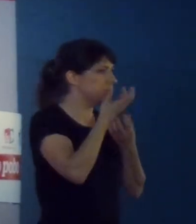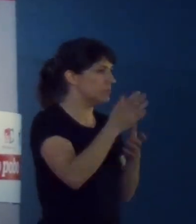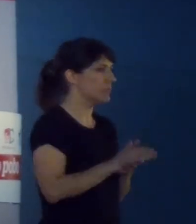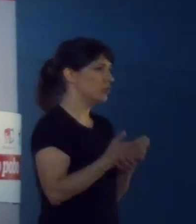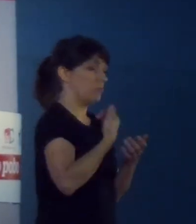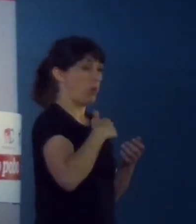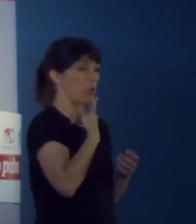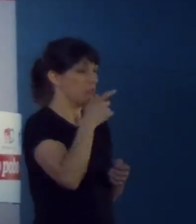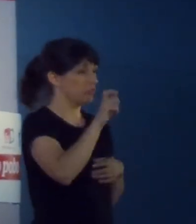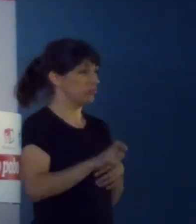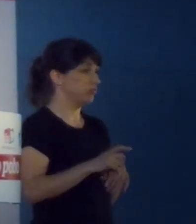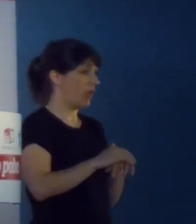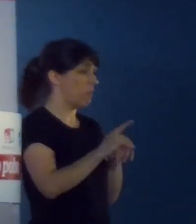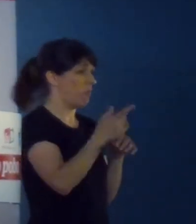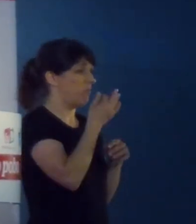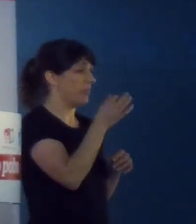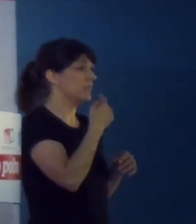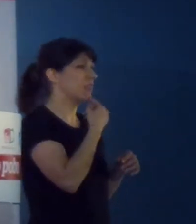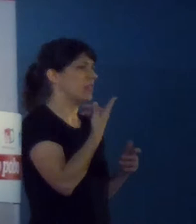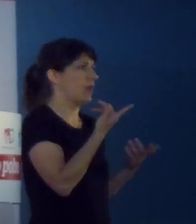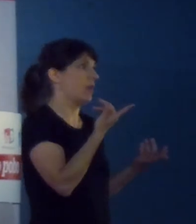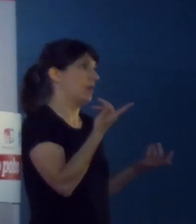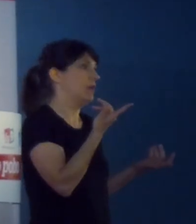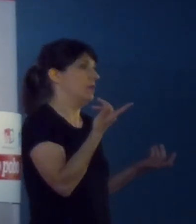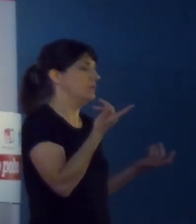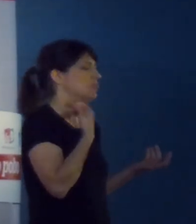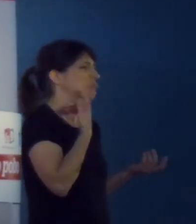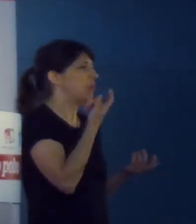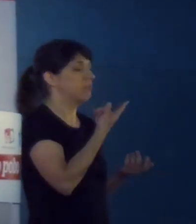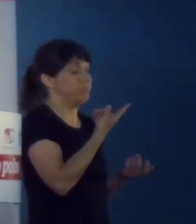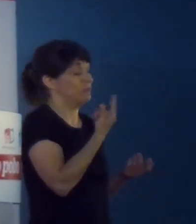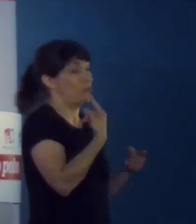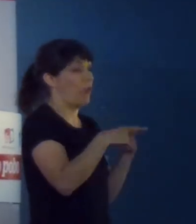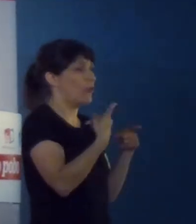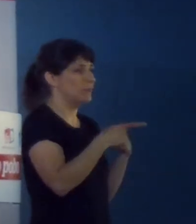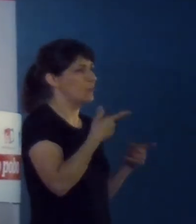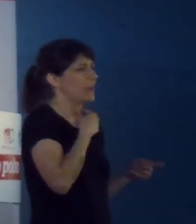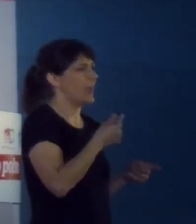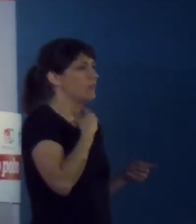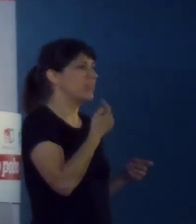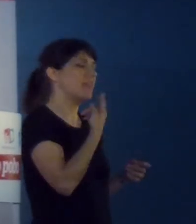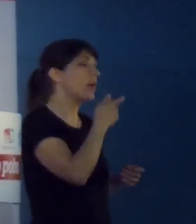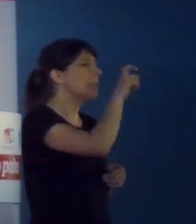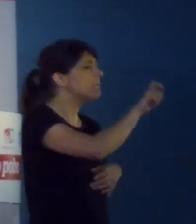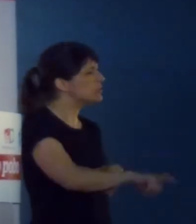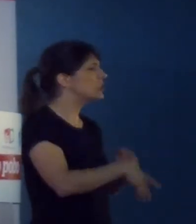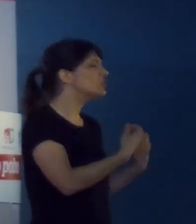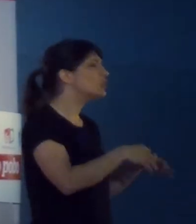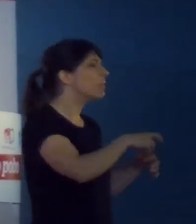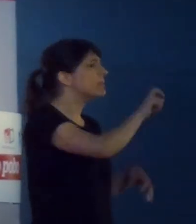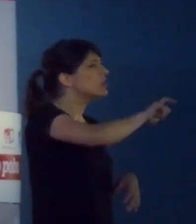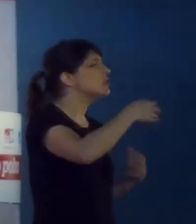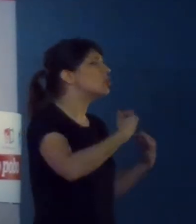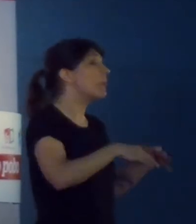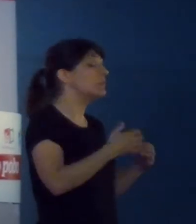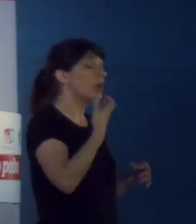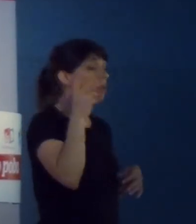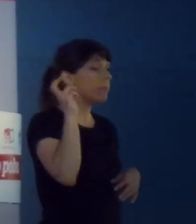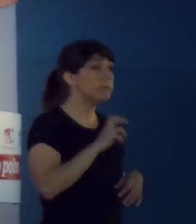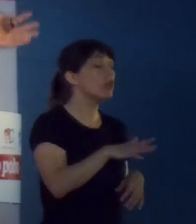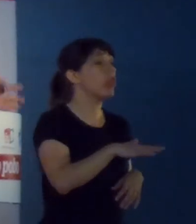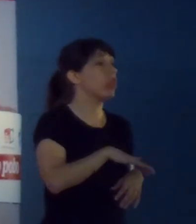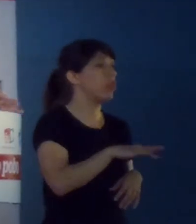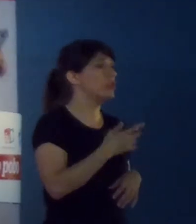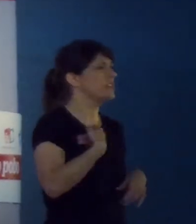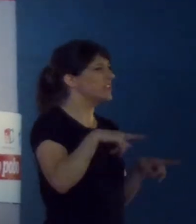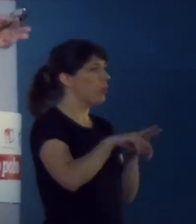francés que andara moi novo en Francia, que me dicía unha cousa moi graciosa, tiña moita razón, decía: as persoas normais procedemos mentalmente por